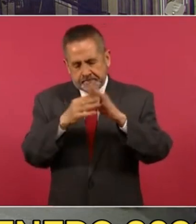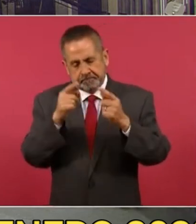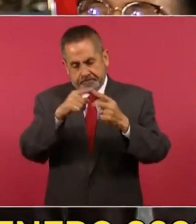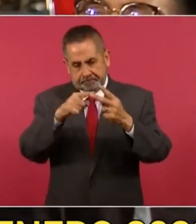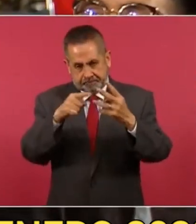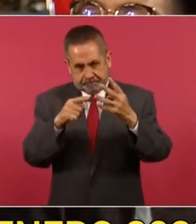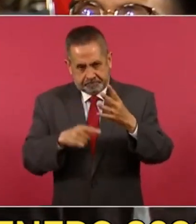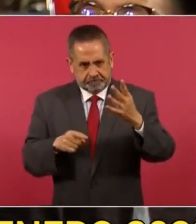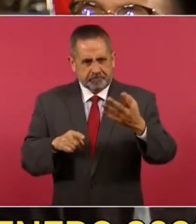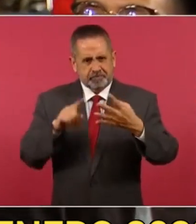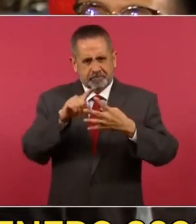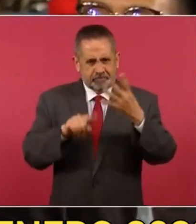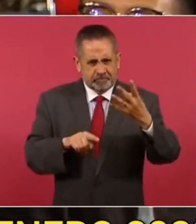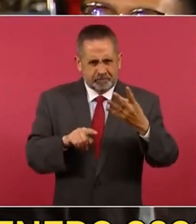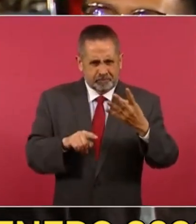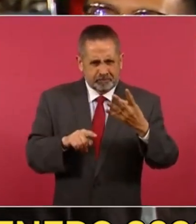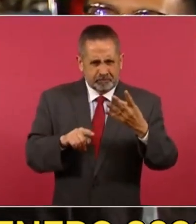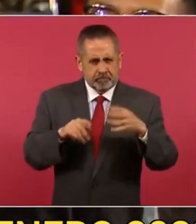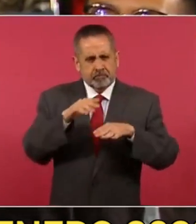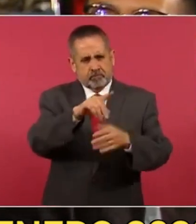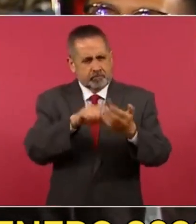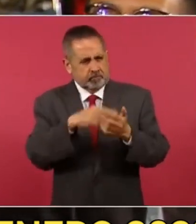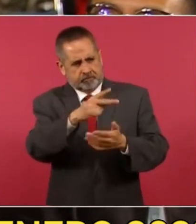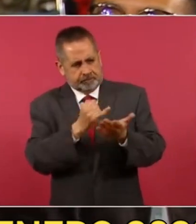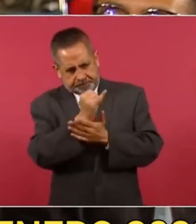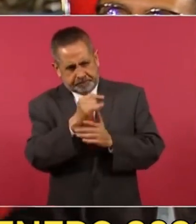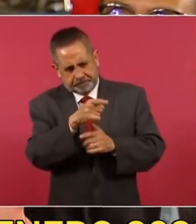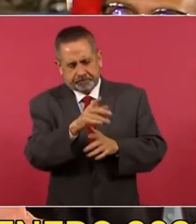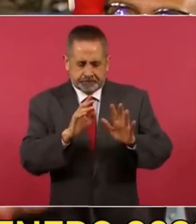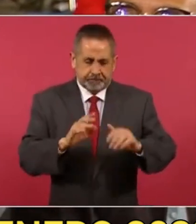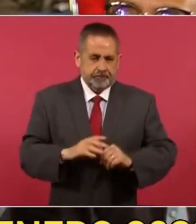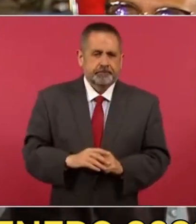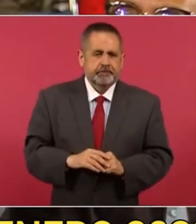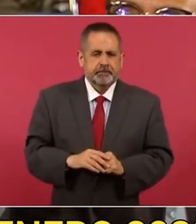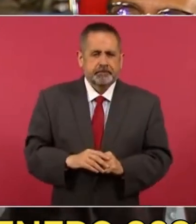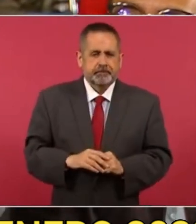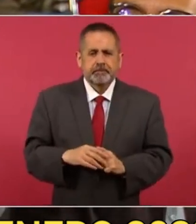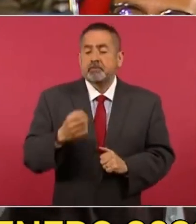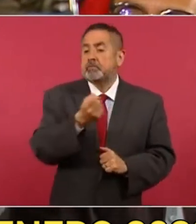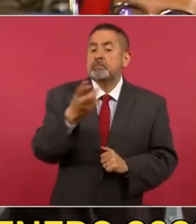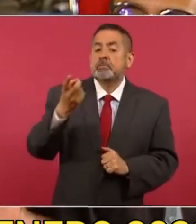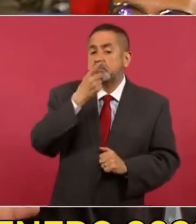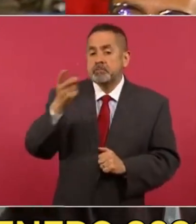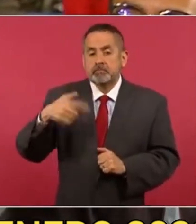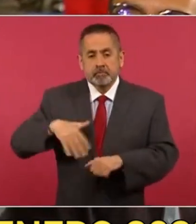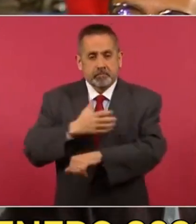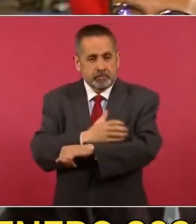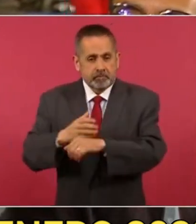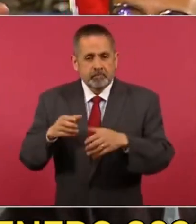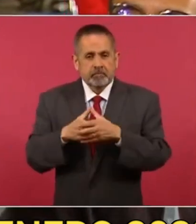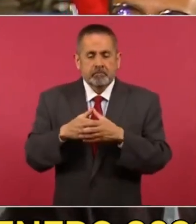cosas hacia esta decisión. Se ha planteado, como dice mi compañera, el tema